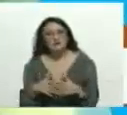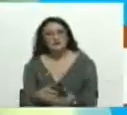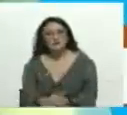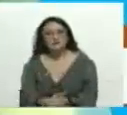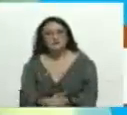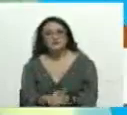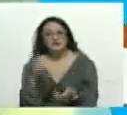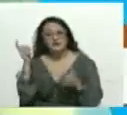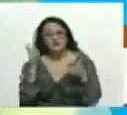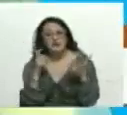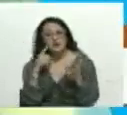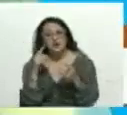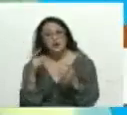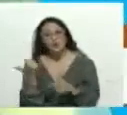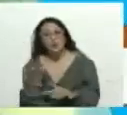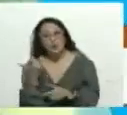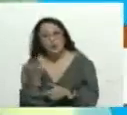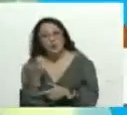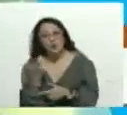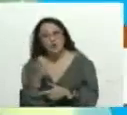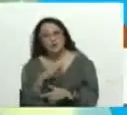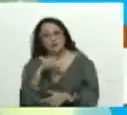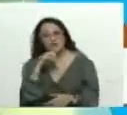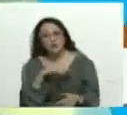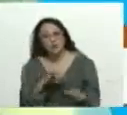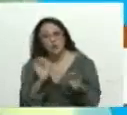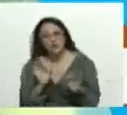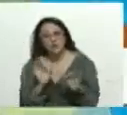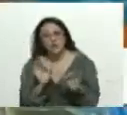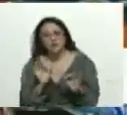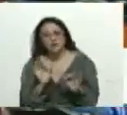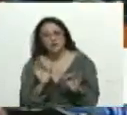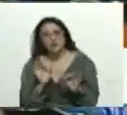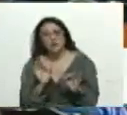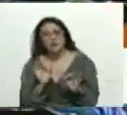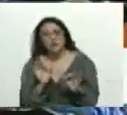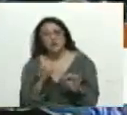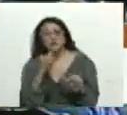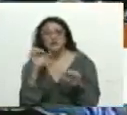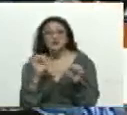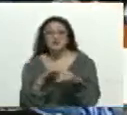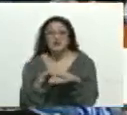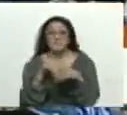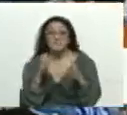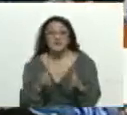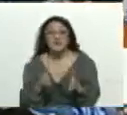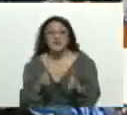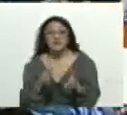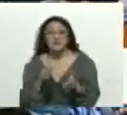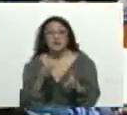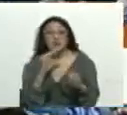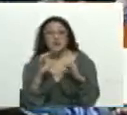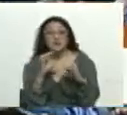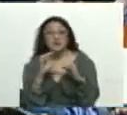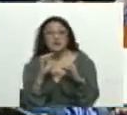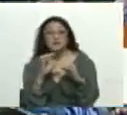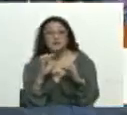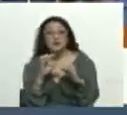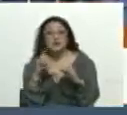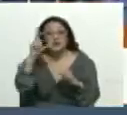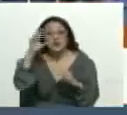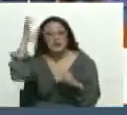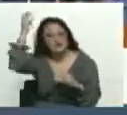el comandante Chávez lo buscó en nuestras raíces en esa época de la cual nos habla el ministro de comunicación Freddy ñañez